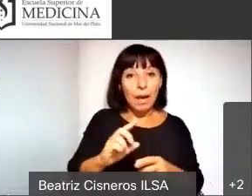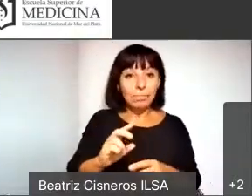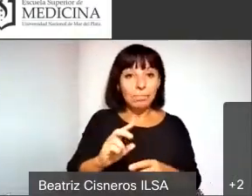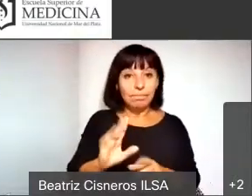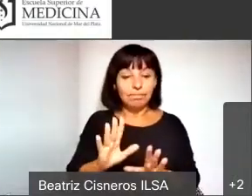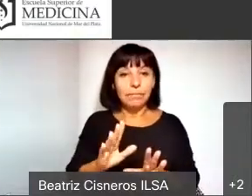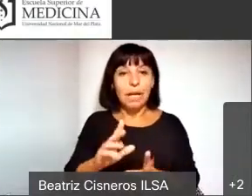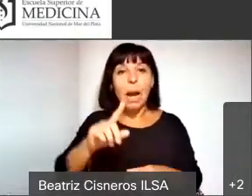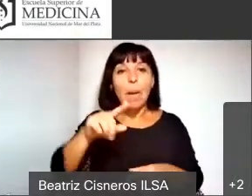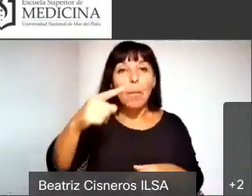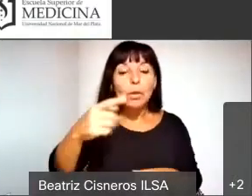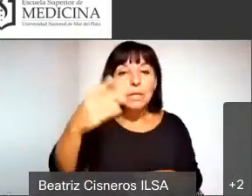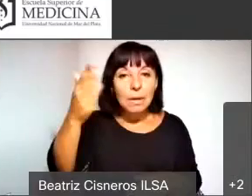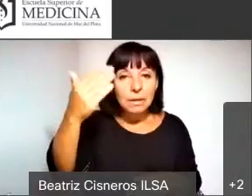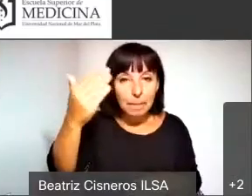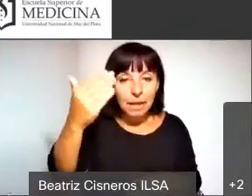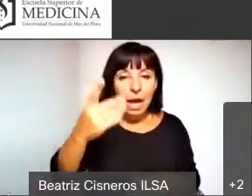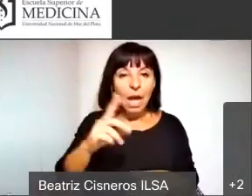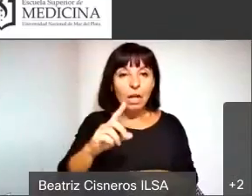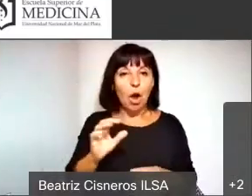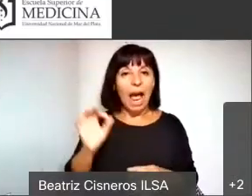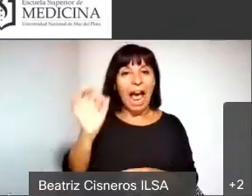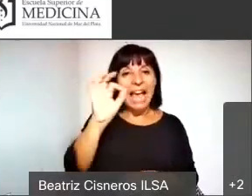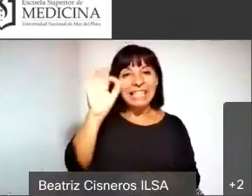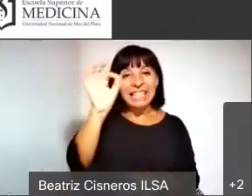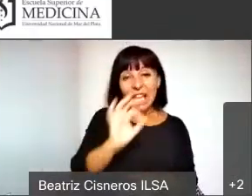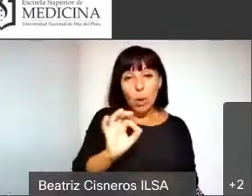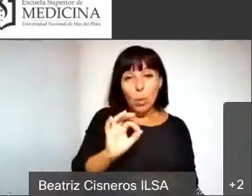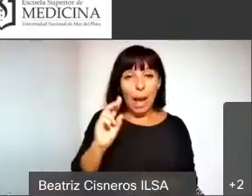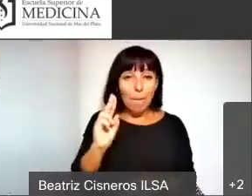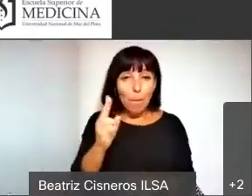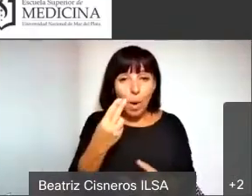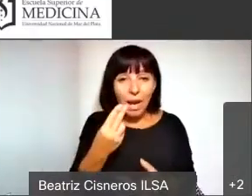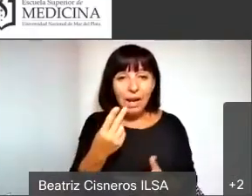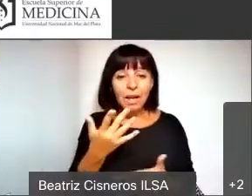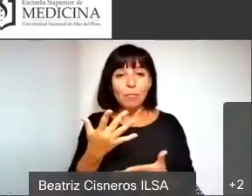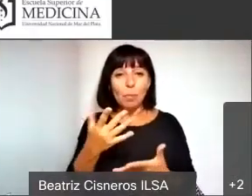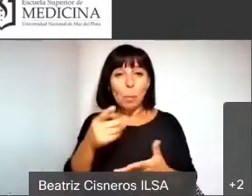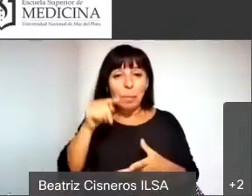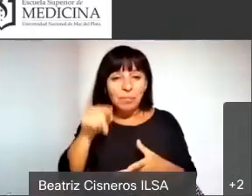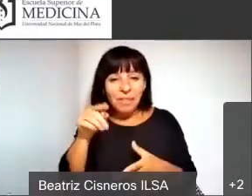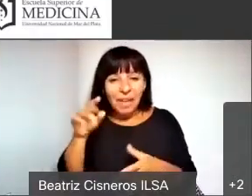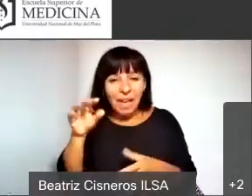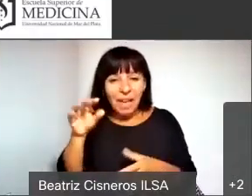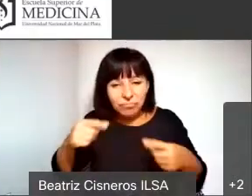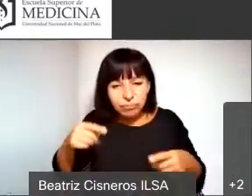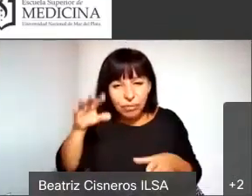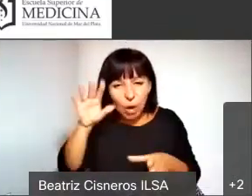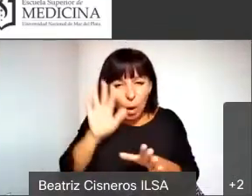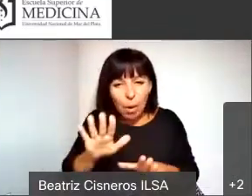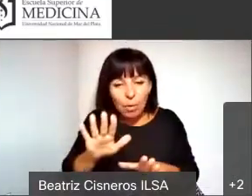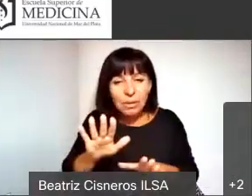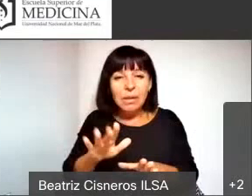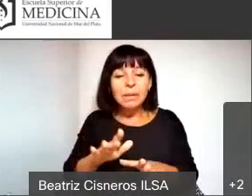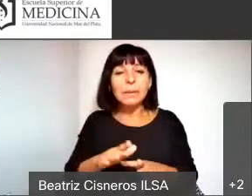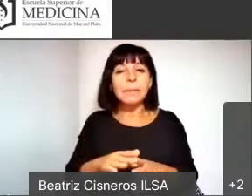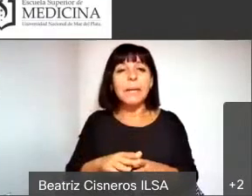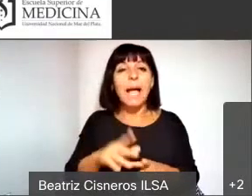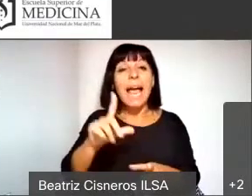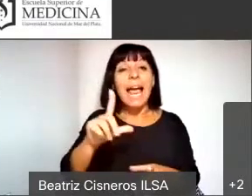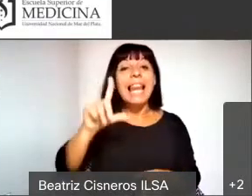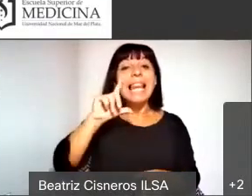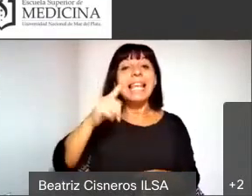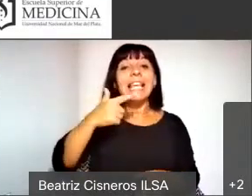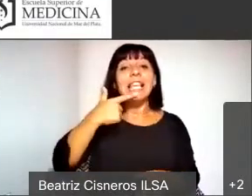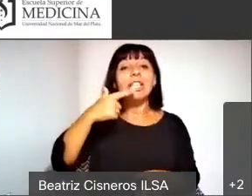próximo seminario, y la célula muere, para poder degradar todos los componentes de esa célula que está muriendo, los lisosomas